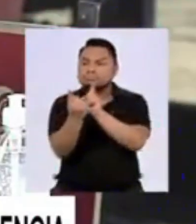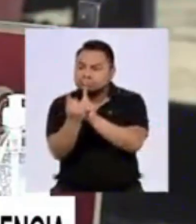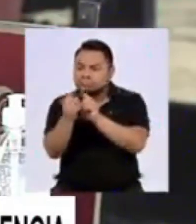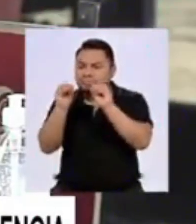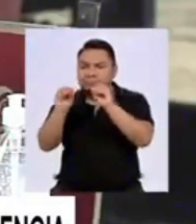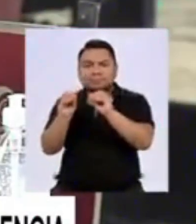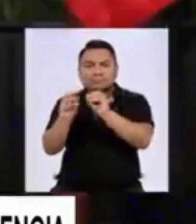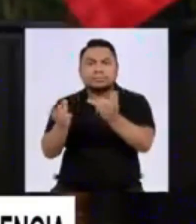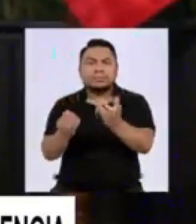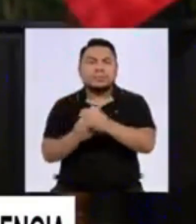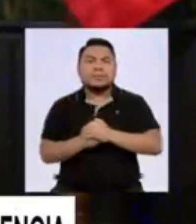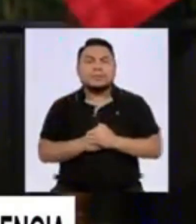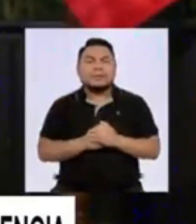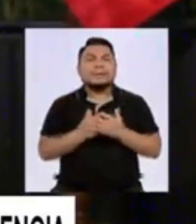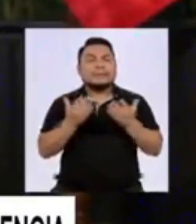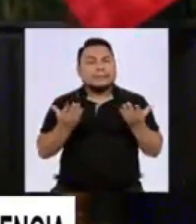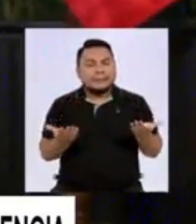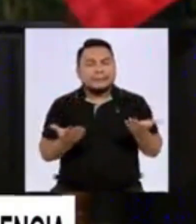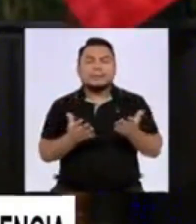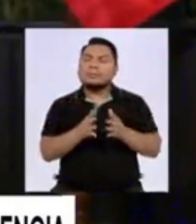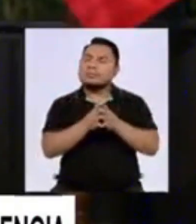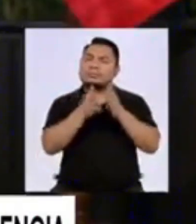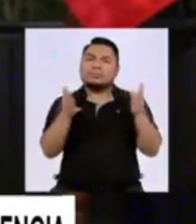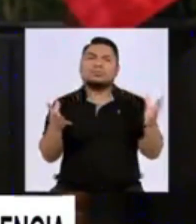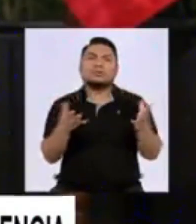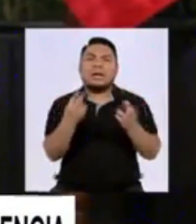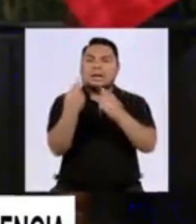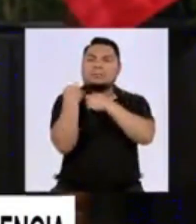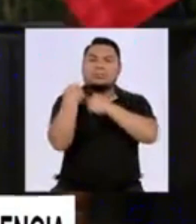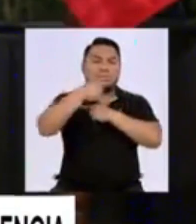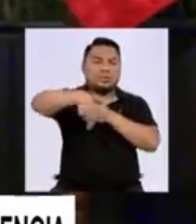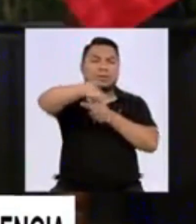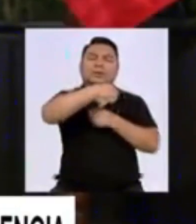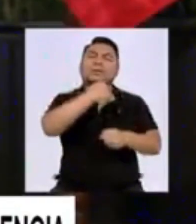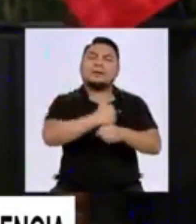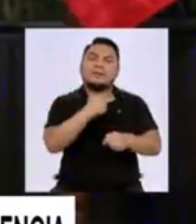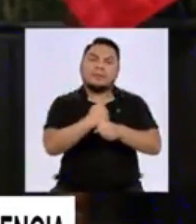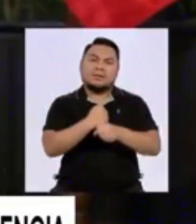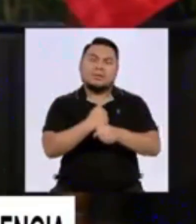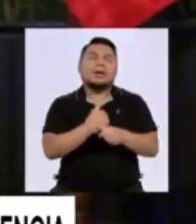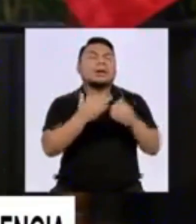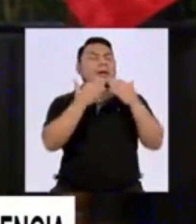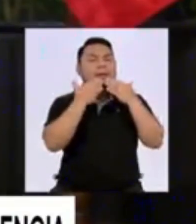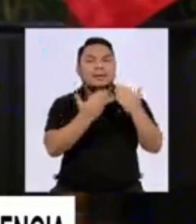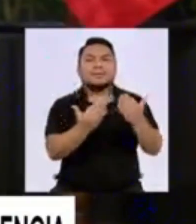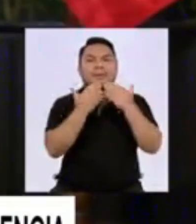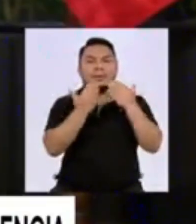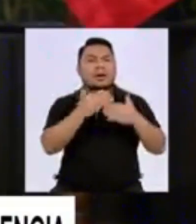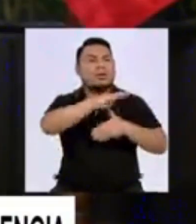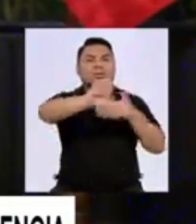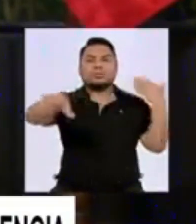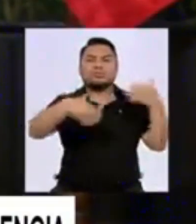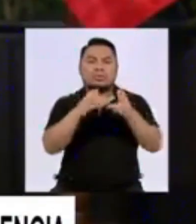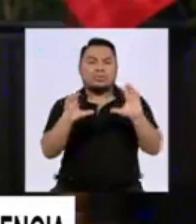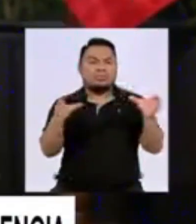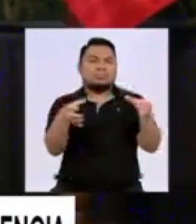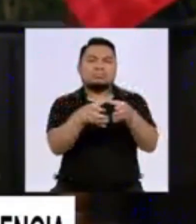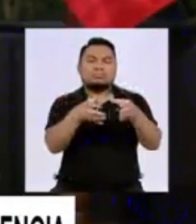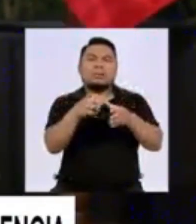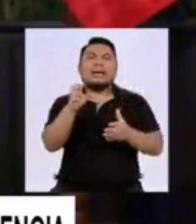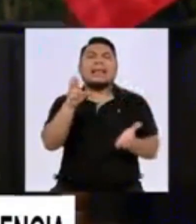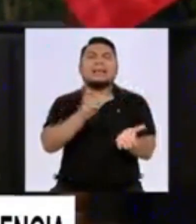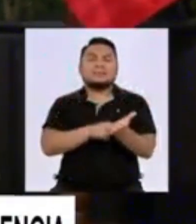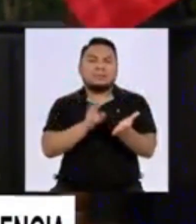Y con mucha responsabilidad están haciendo su trabajo. O sea, gracias a todo el personal asistencial de